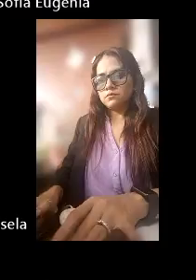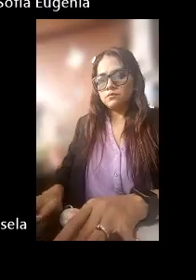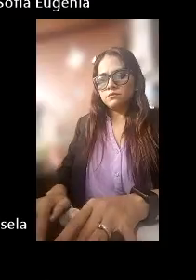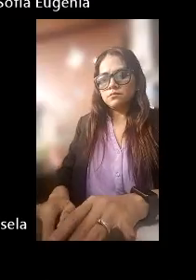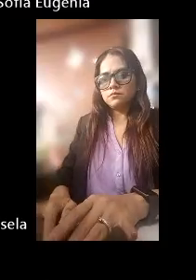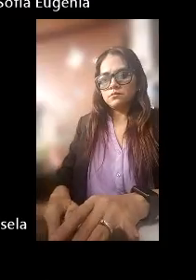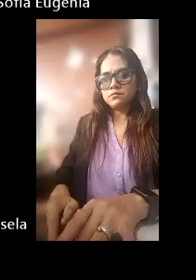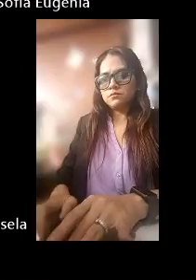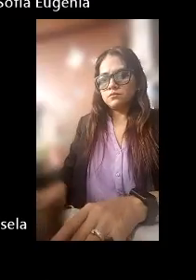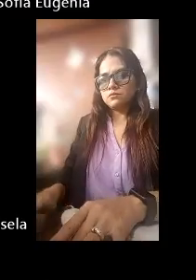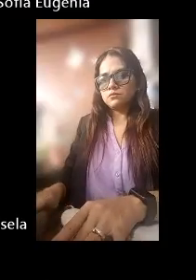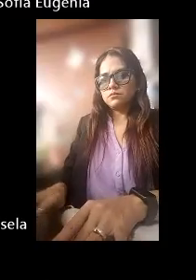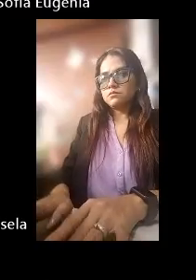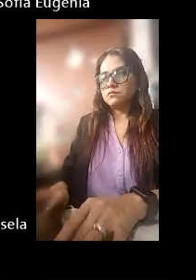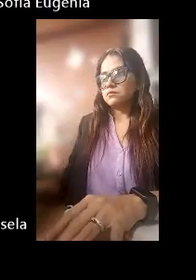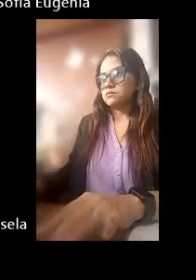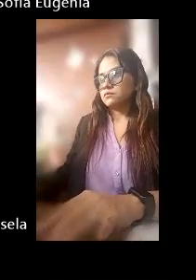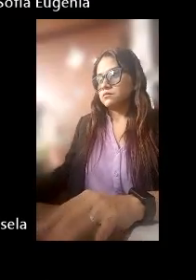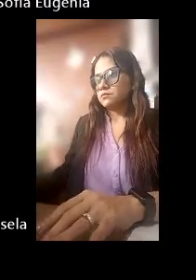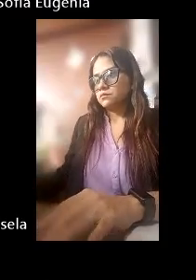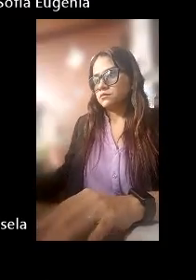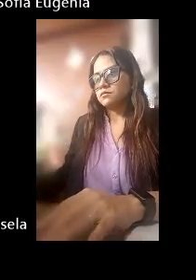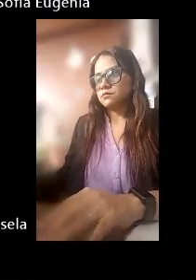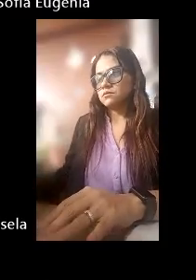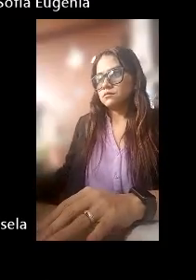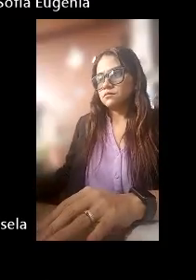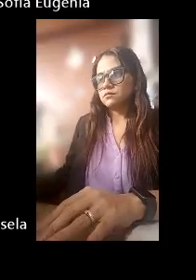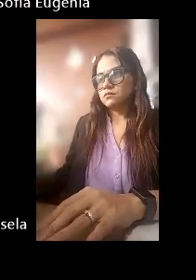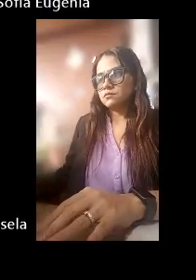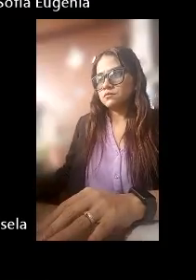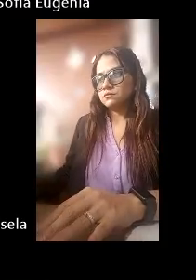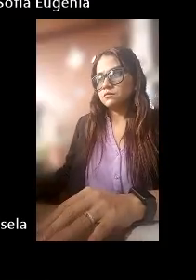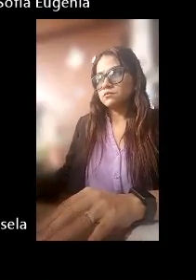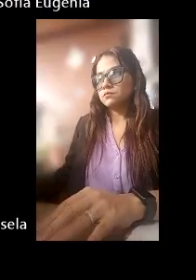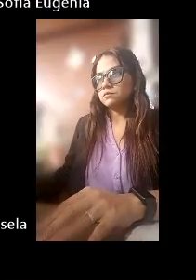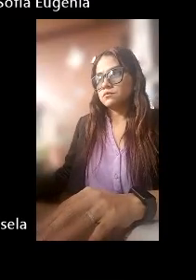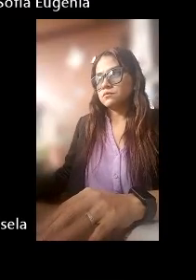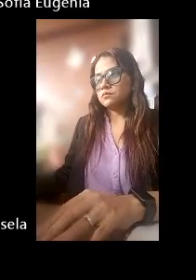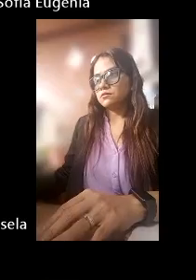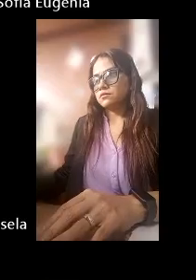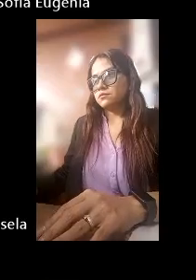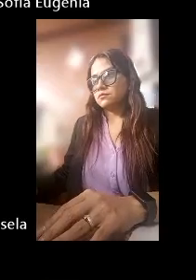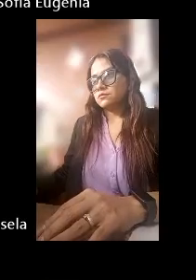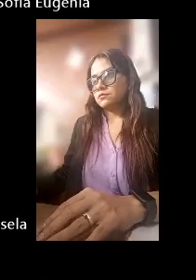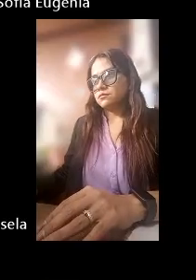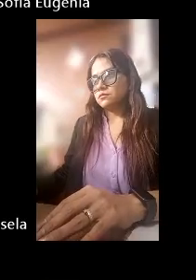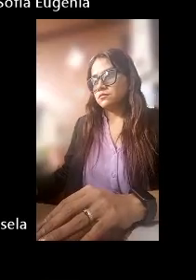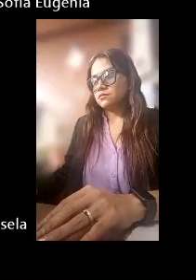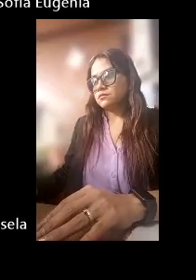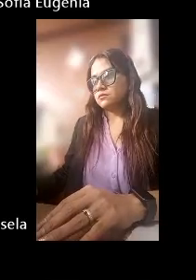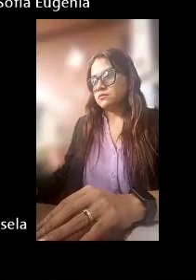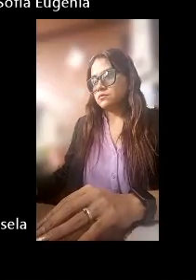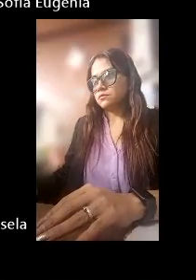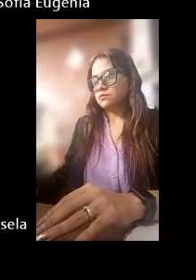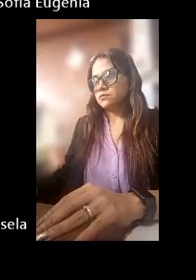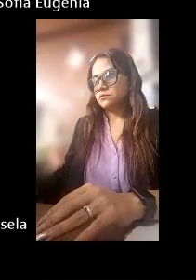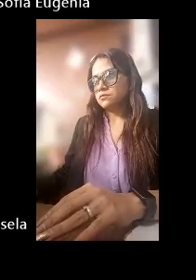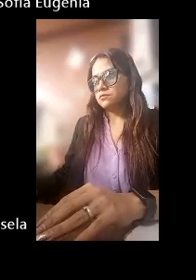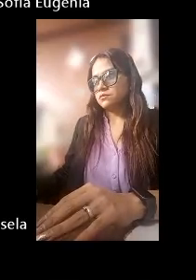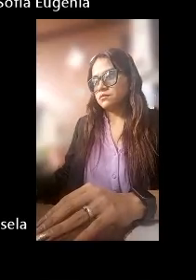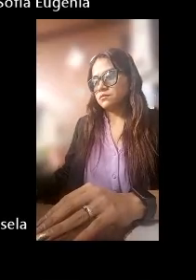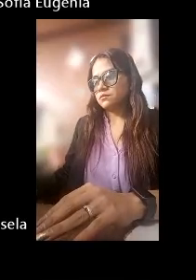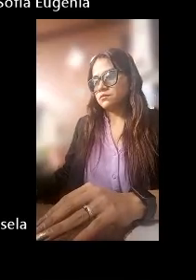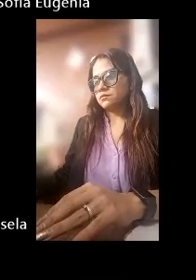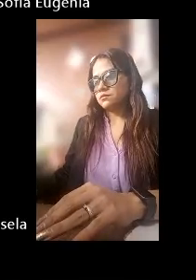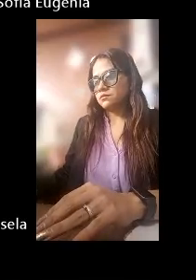No te burles de los demás, no estoy hablando de burlarme. Víctor Frankl decía, que el padre de la logoterapia,